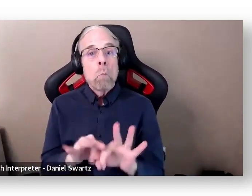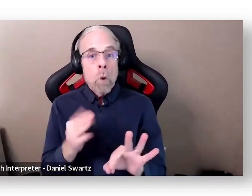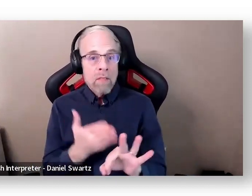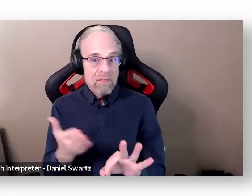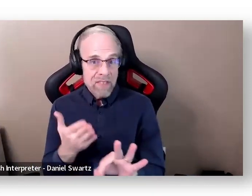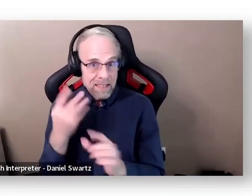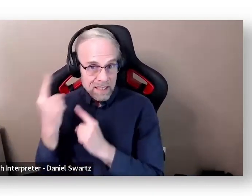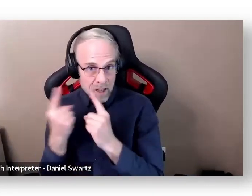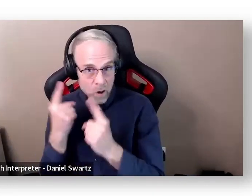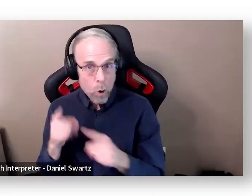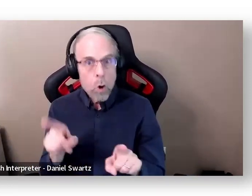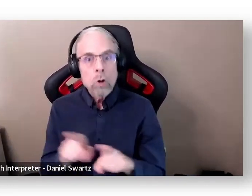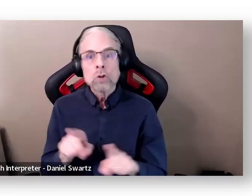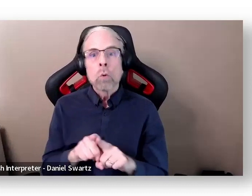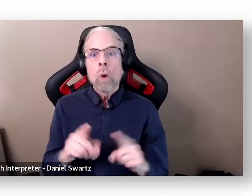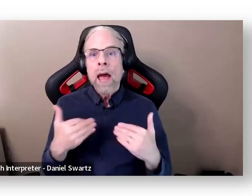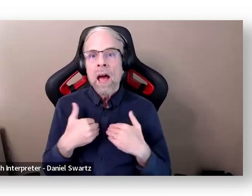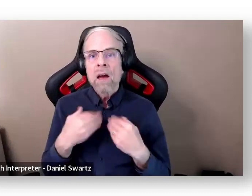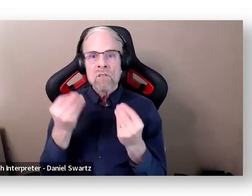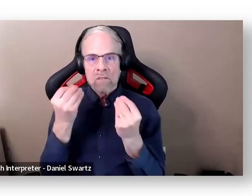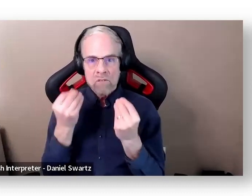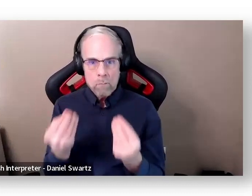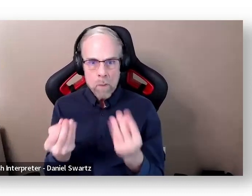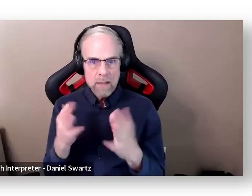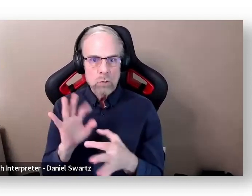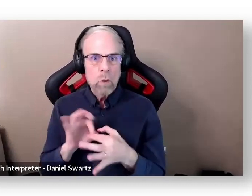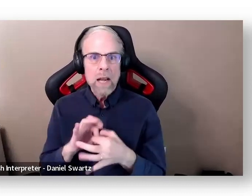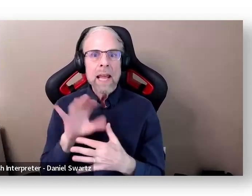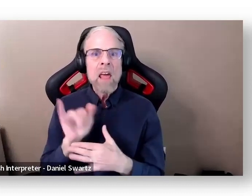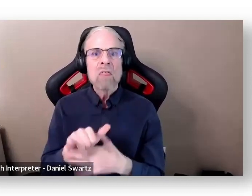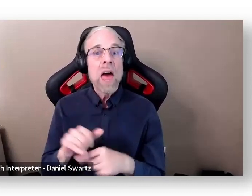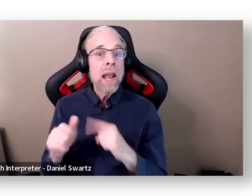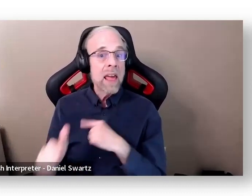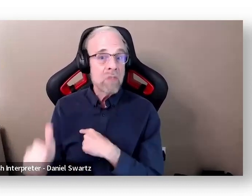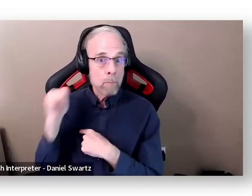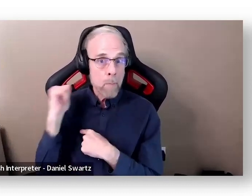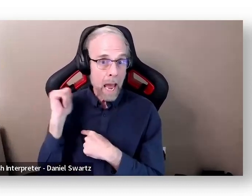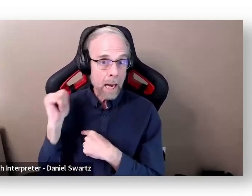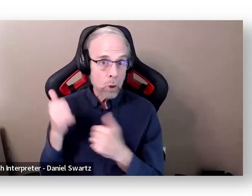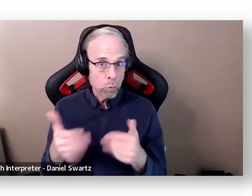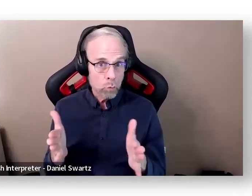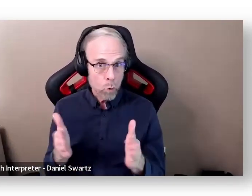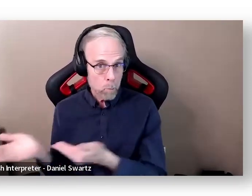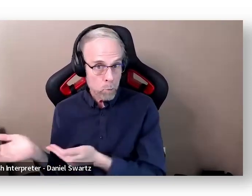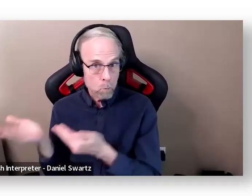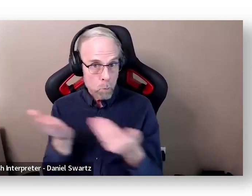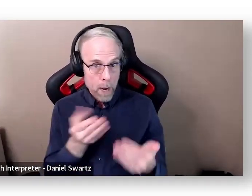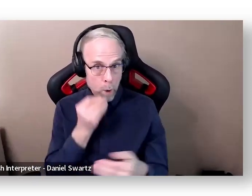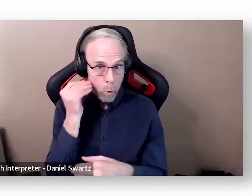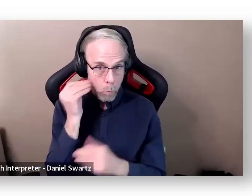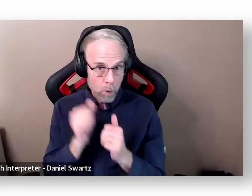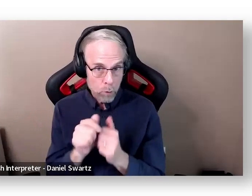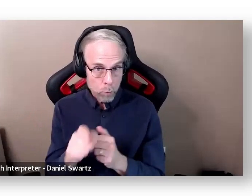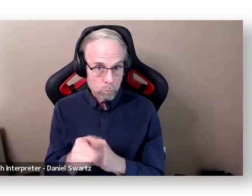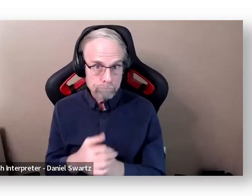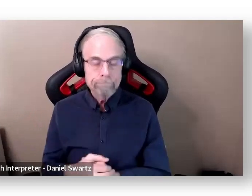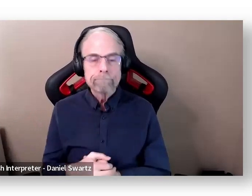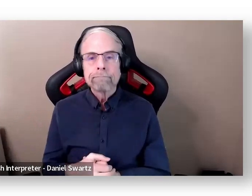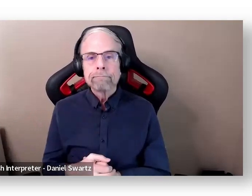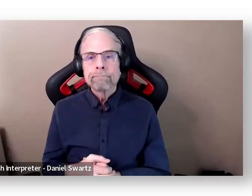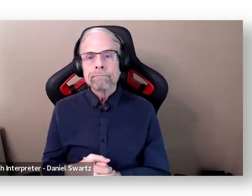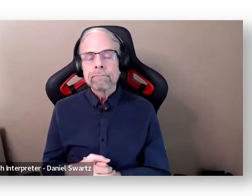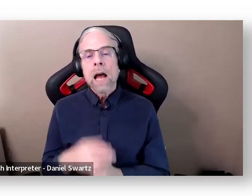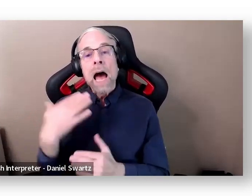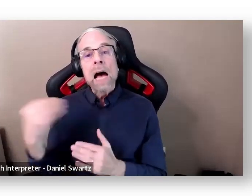Entonces, esas son las cosas importantes para considerar. También tenemos información en la parte de atrás para que ustedes puedan